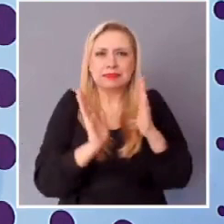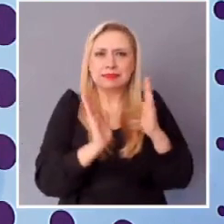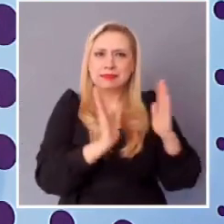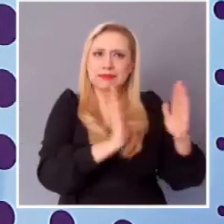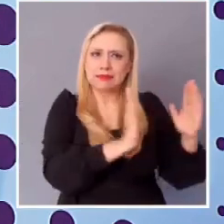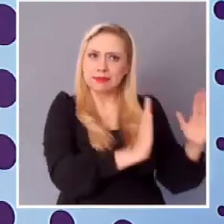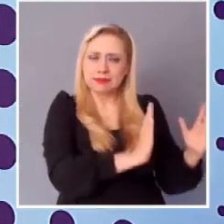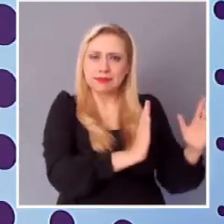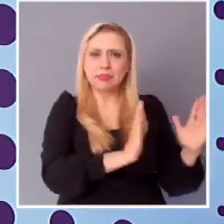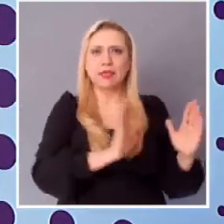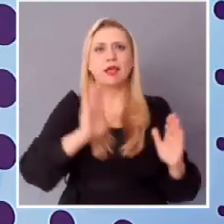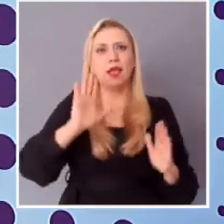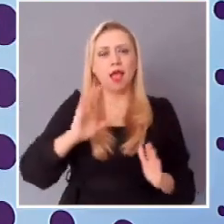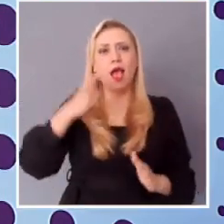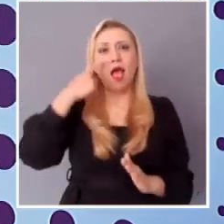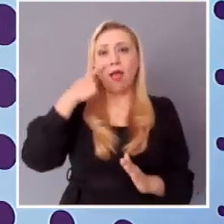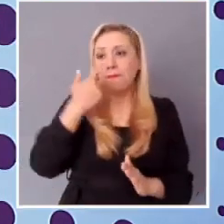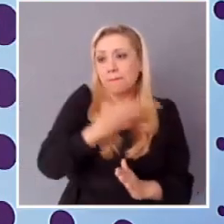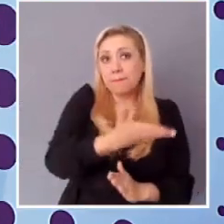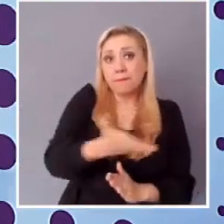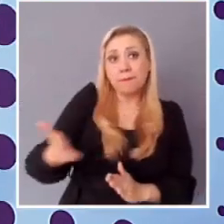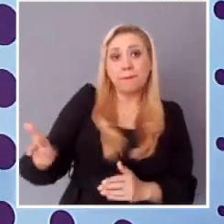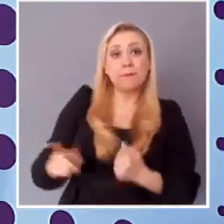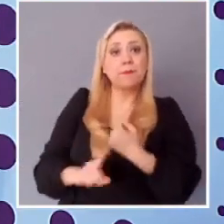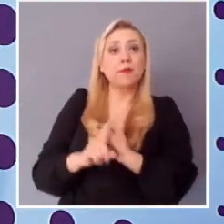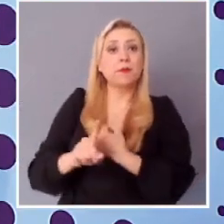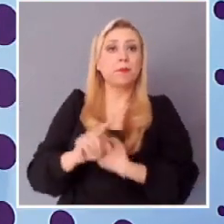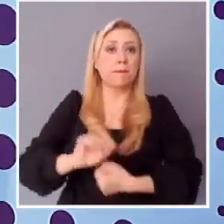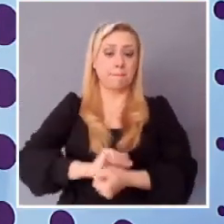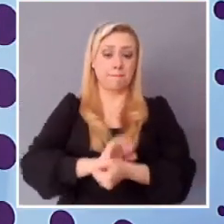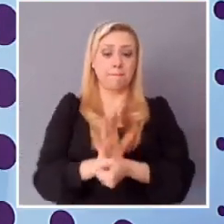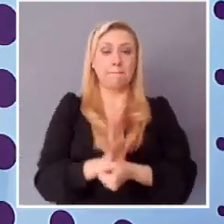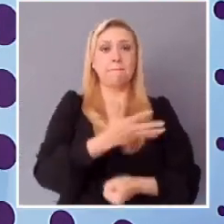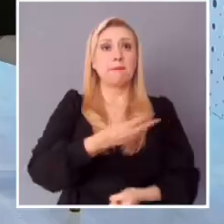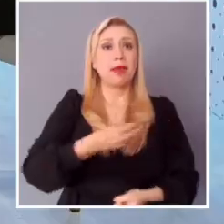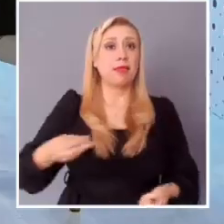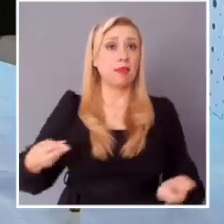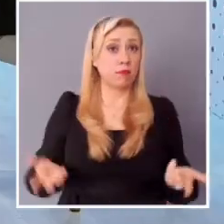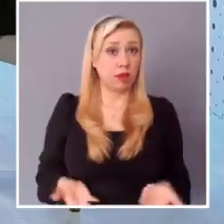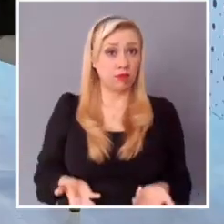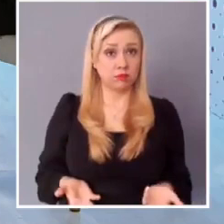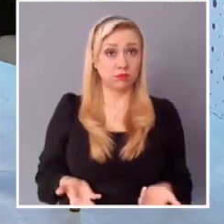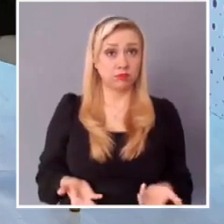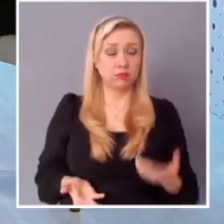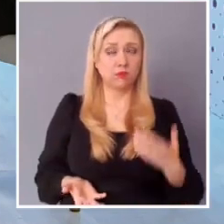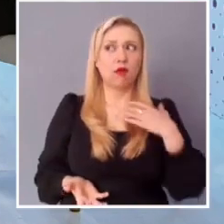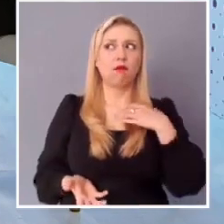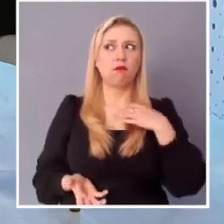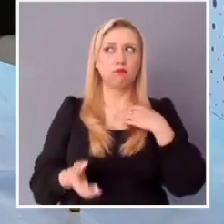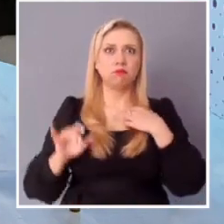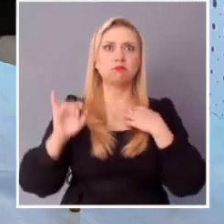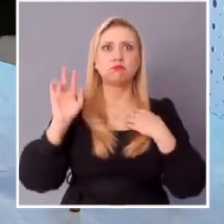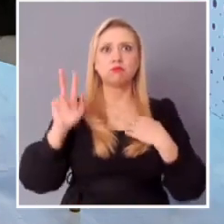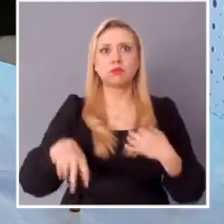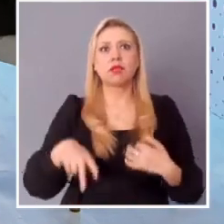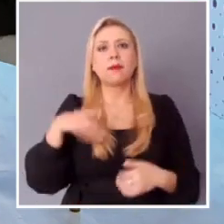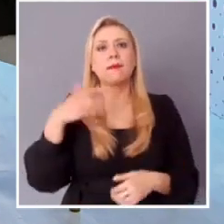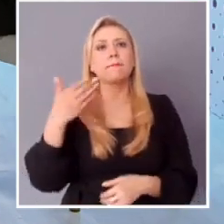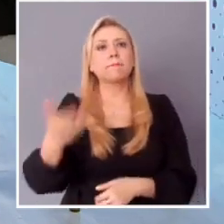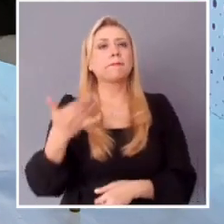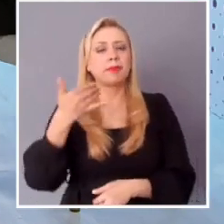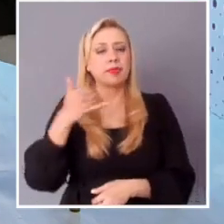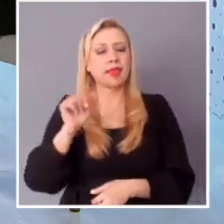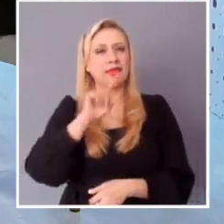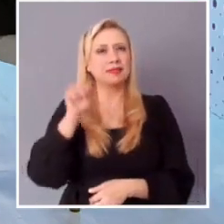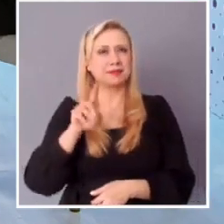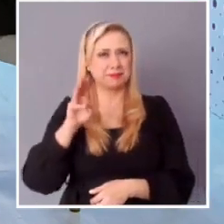justamente abordar problemáticas como las que generó la pandemia. Muy bien. Yasmín, también el tema, bueno, ya hablamos de niños,